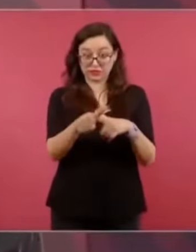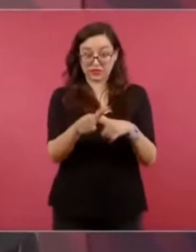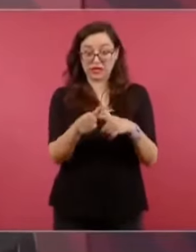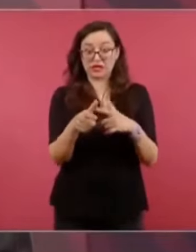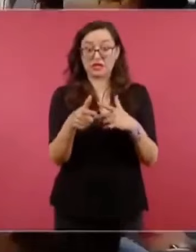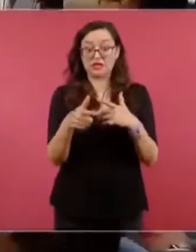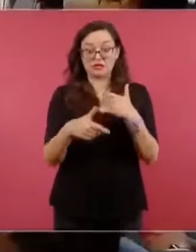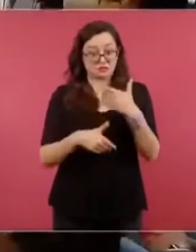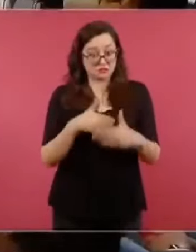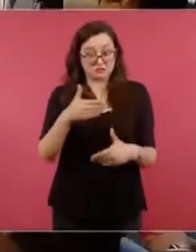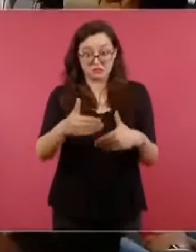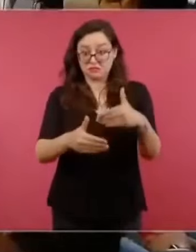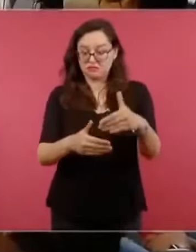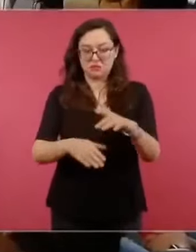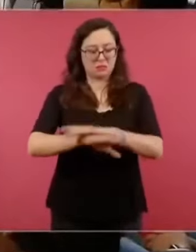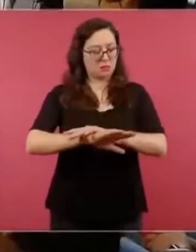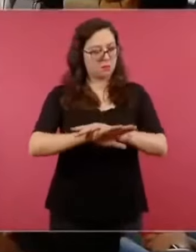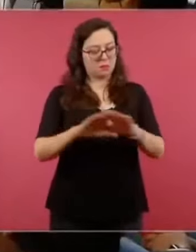legitimarse,